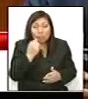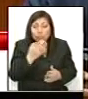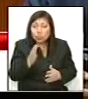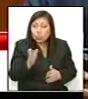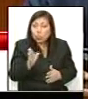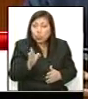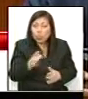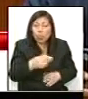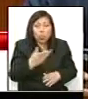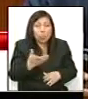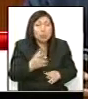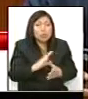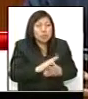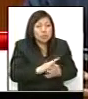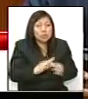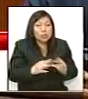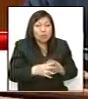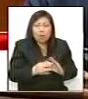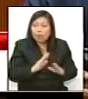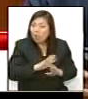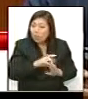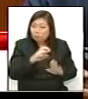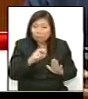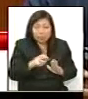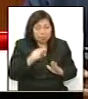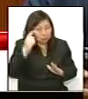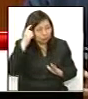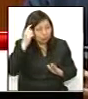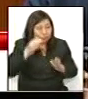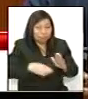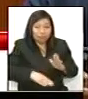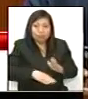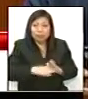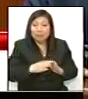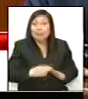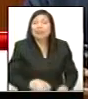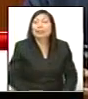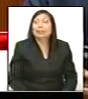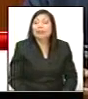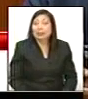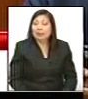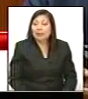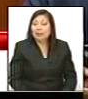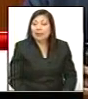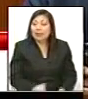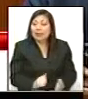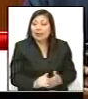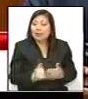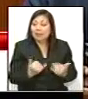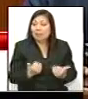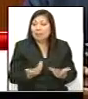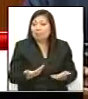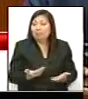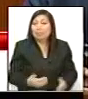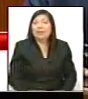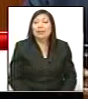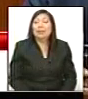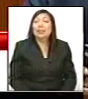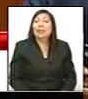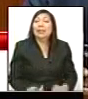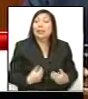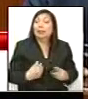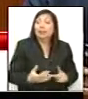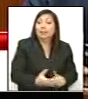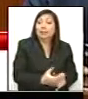trayectoria, todos conocemos toda esa proyección que tuvo, y definitivamente consideramos, presidente, que deberíamos